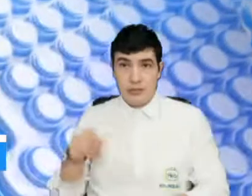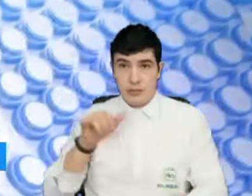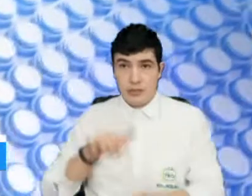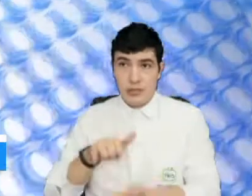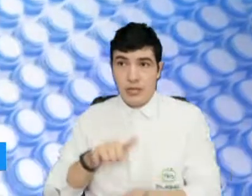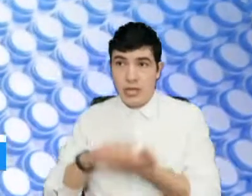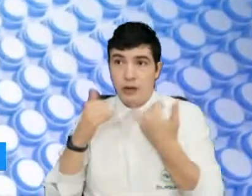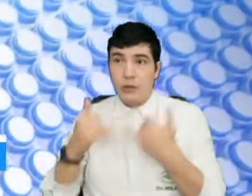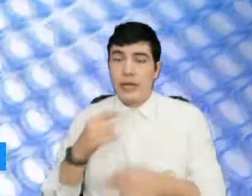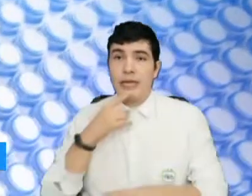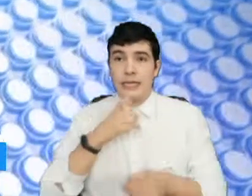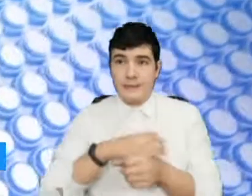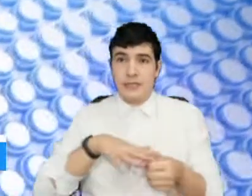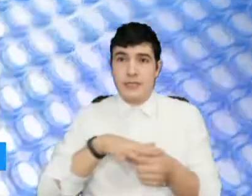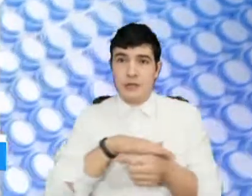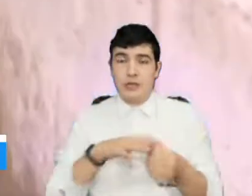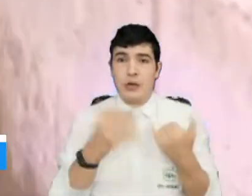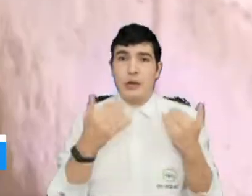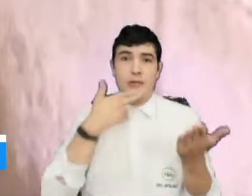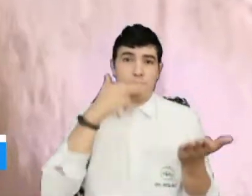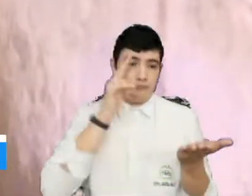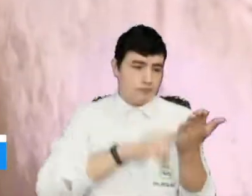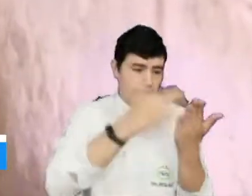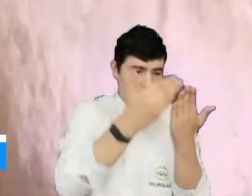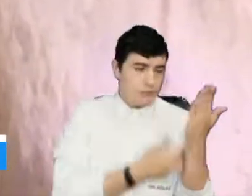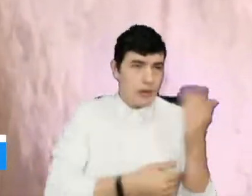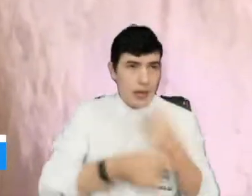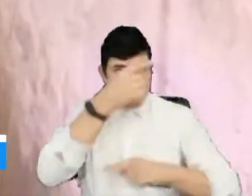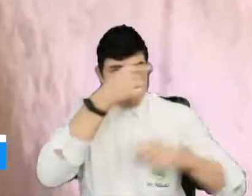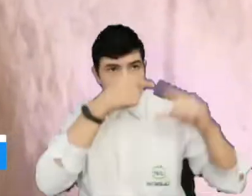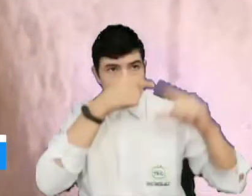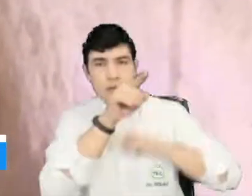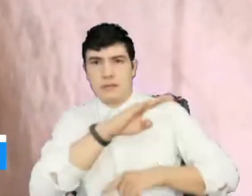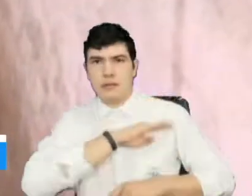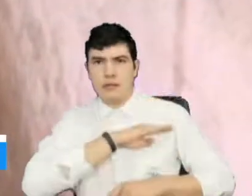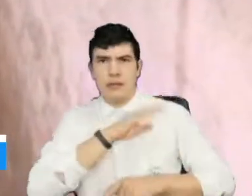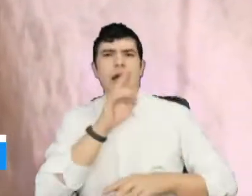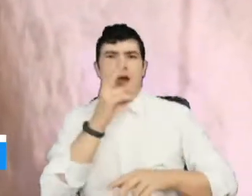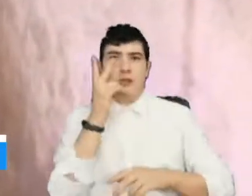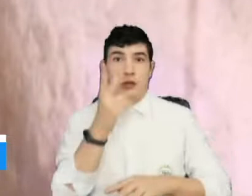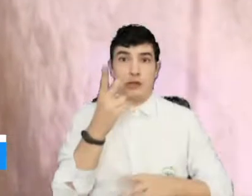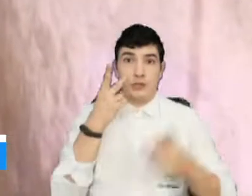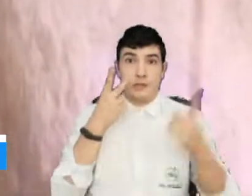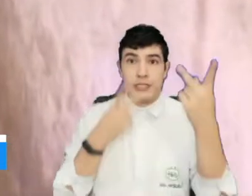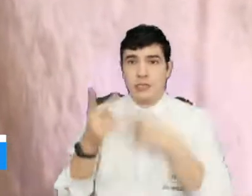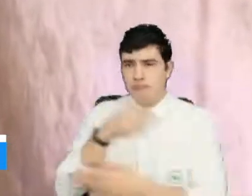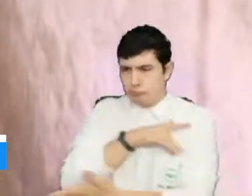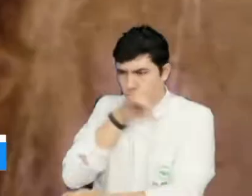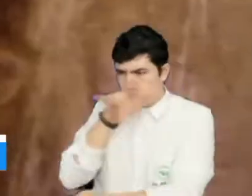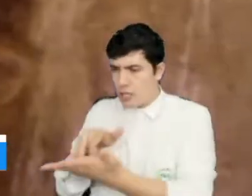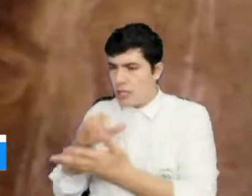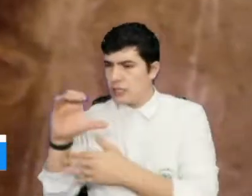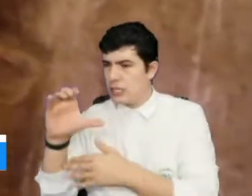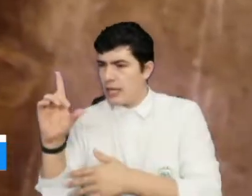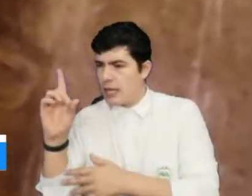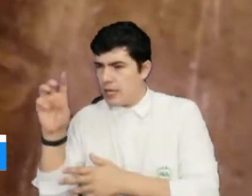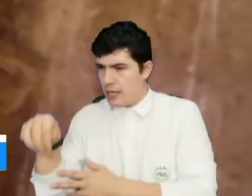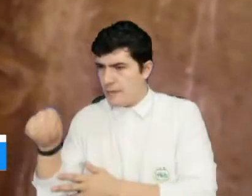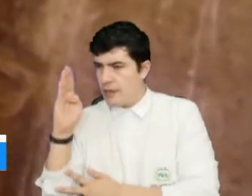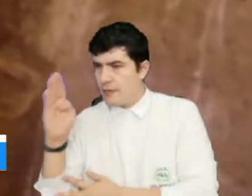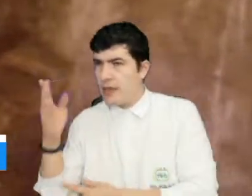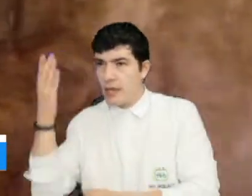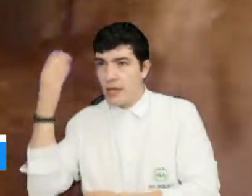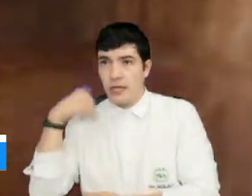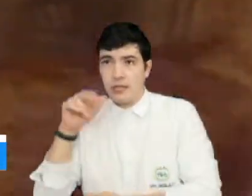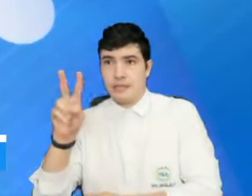las autoridades ambientales locales realizaron dos visitas junto con la CDMB y el Grupo Élite Ambiental el pasado 23 de abril